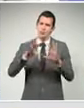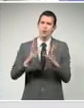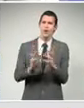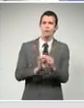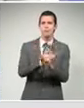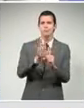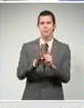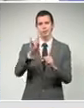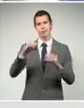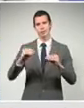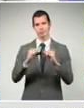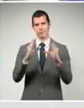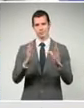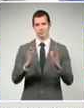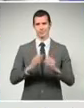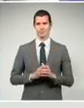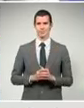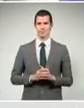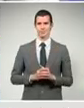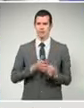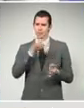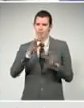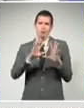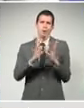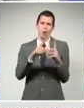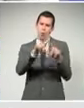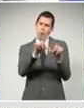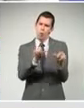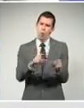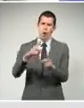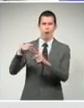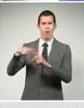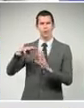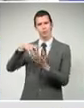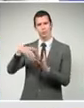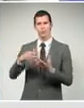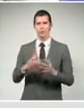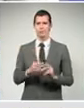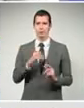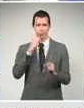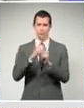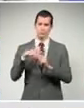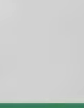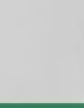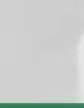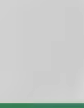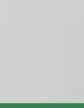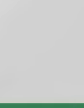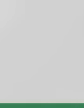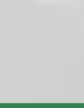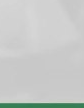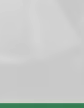conociendo otros datos sobre la situación epidemiológica en el país. Hasta entonces, muy buenos días.